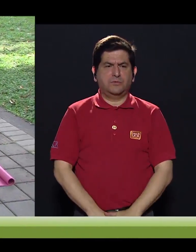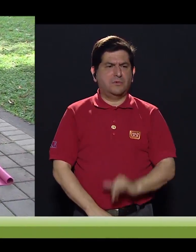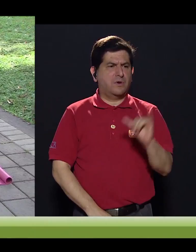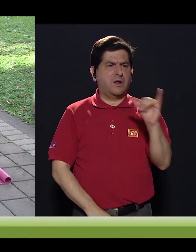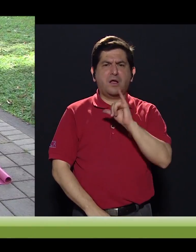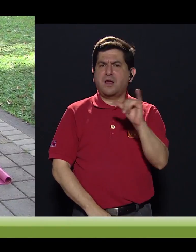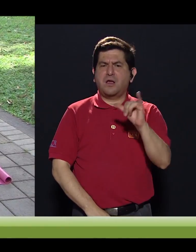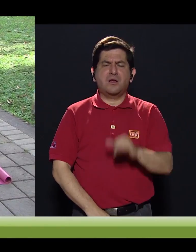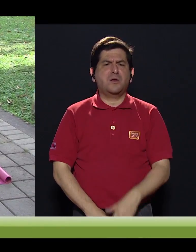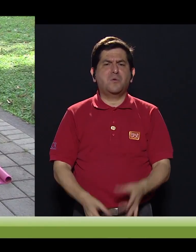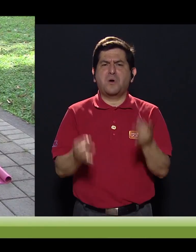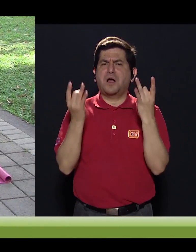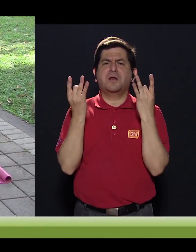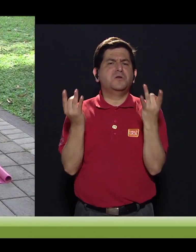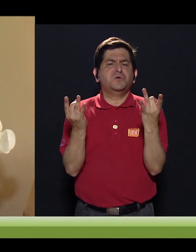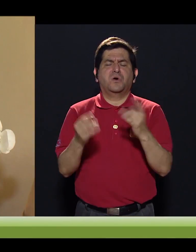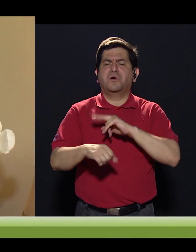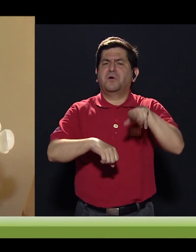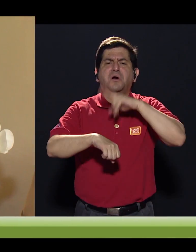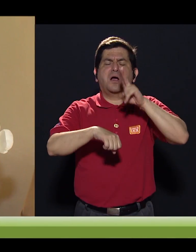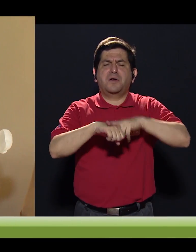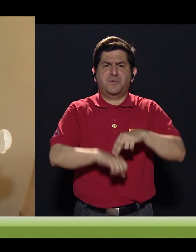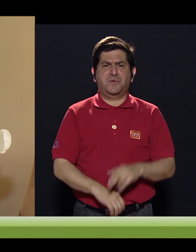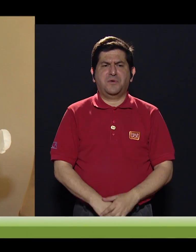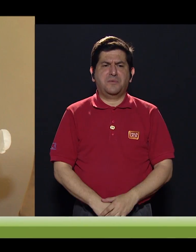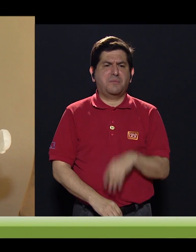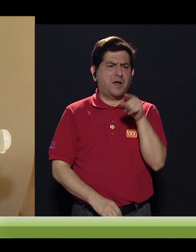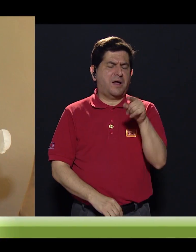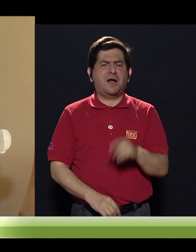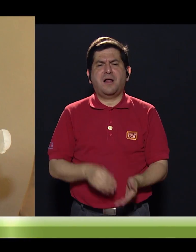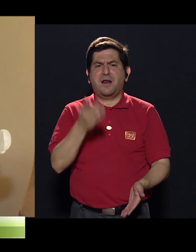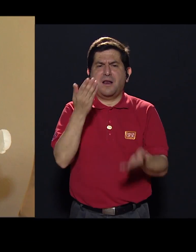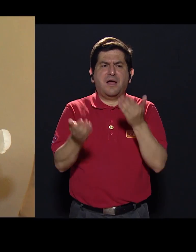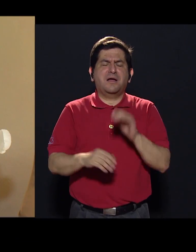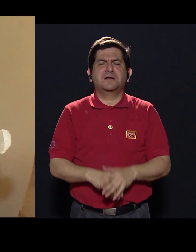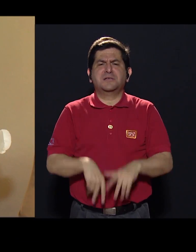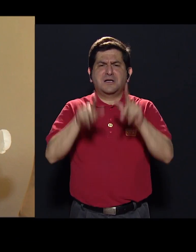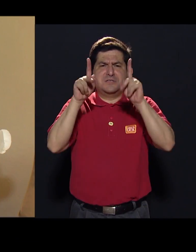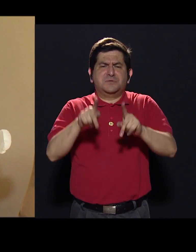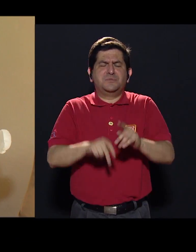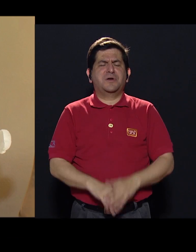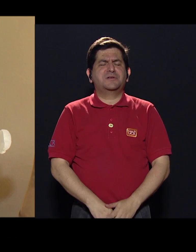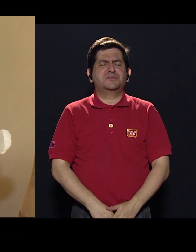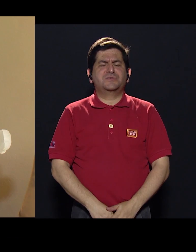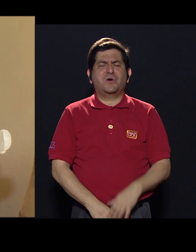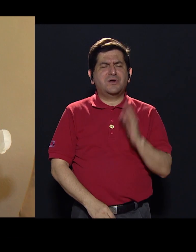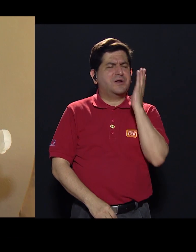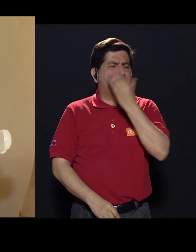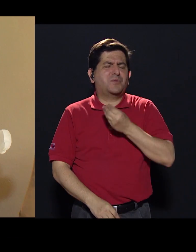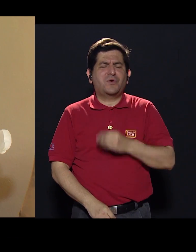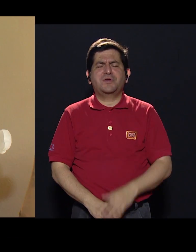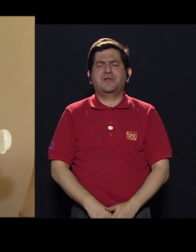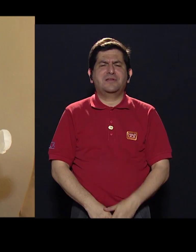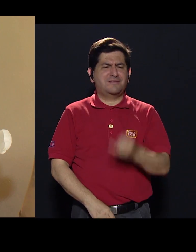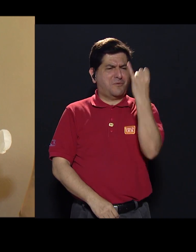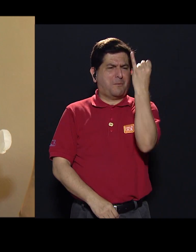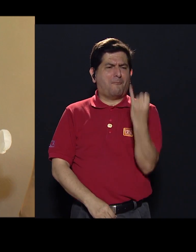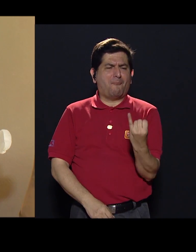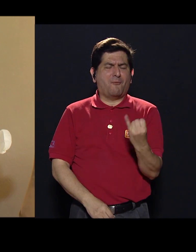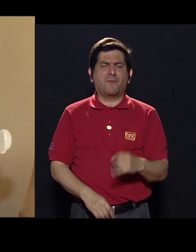constantemente. Lo mismo es en yoga, Normalmente sacan unas niñas súper lindas, súper flacas,